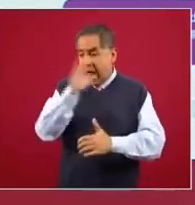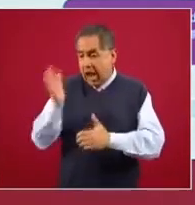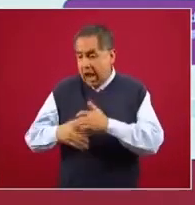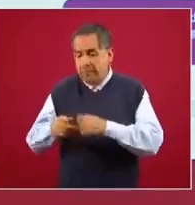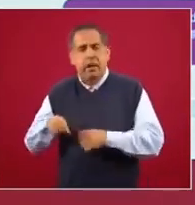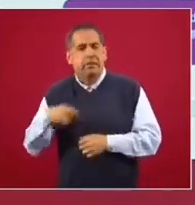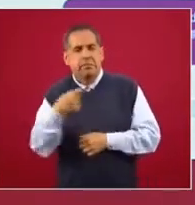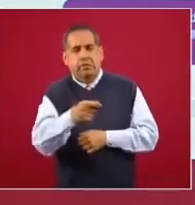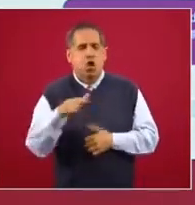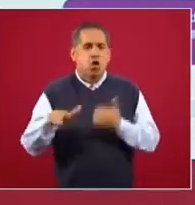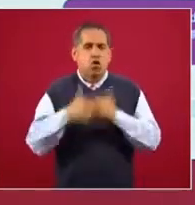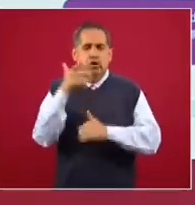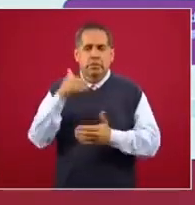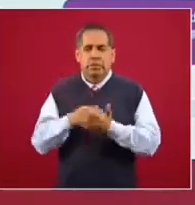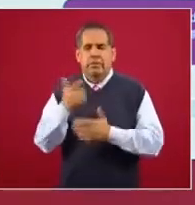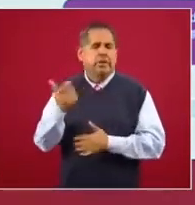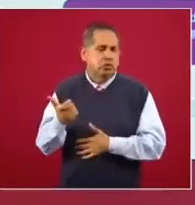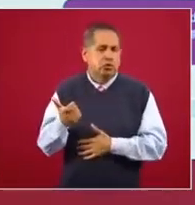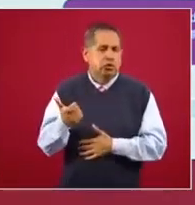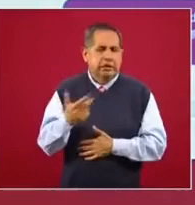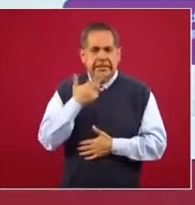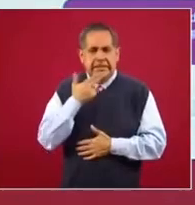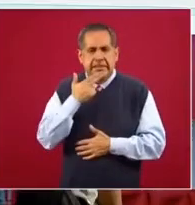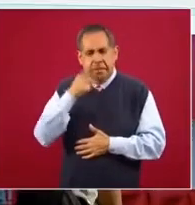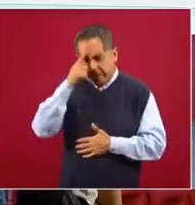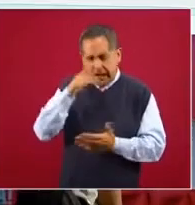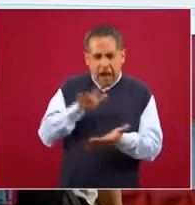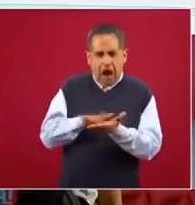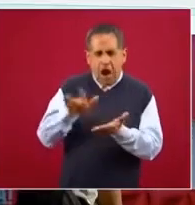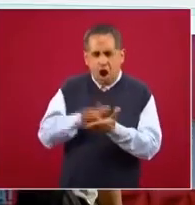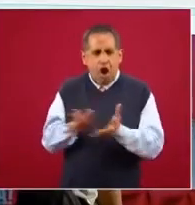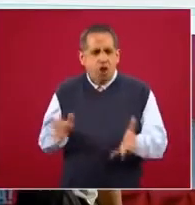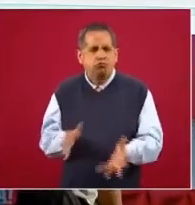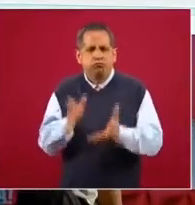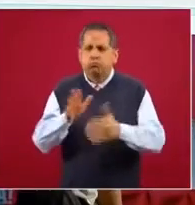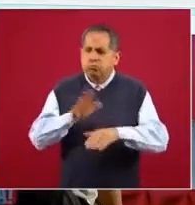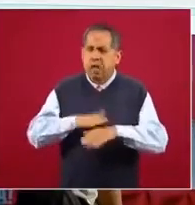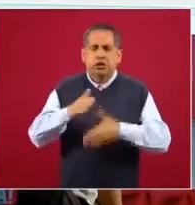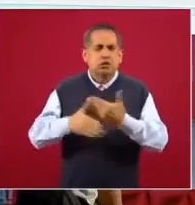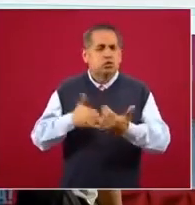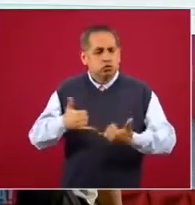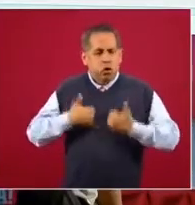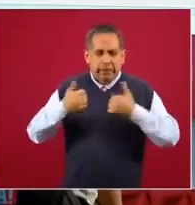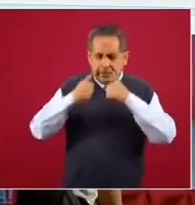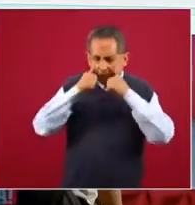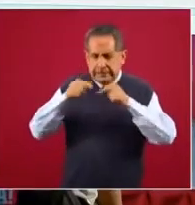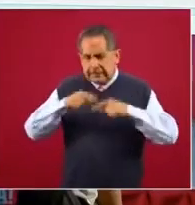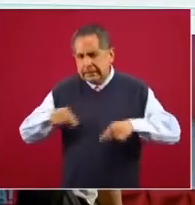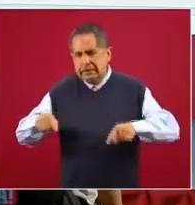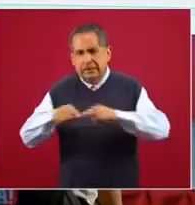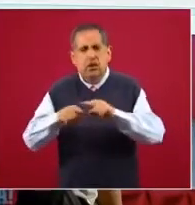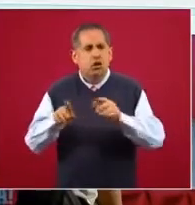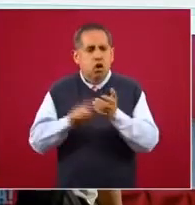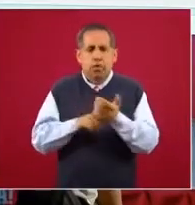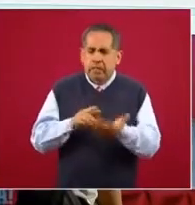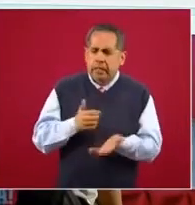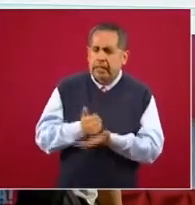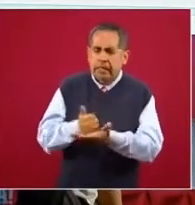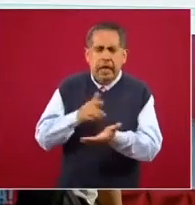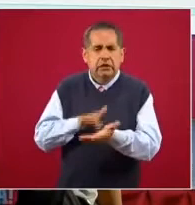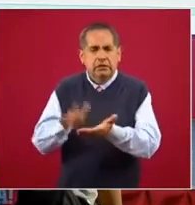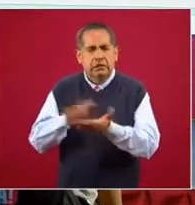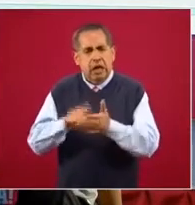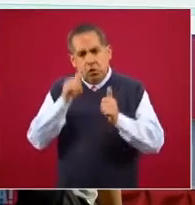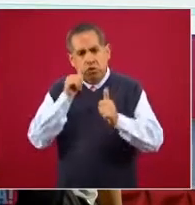que ellos realicen. Esto con la finalidad de poder impulsar y poder tener a más jóvenes con el tiempo disponible para llevar a cabo